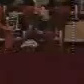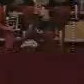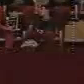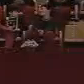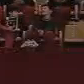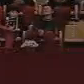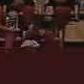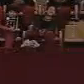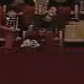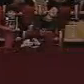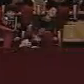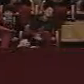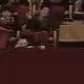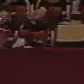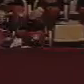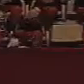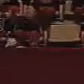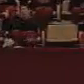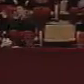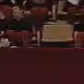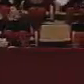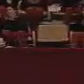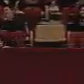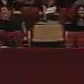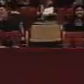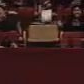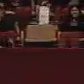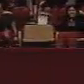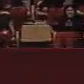Colegio José Toribio Medina, la comuna de Ñuñoa.